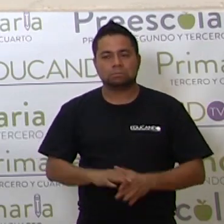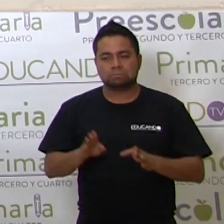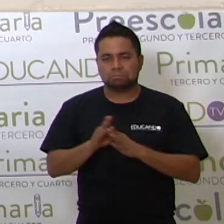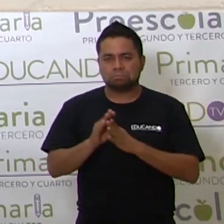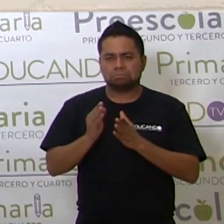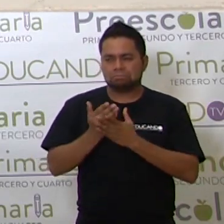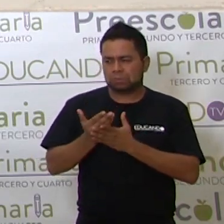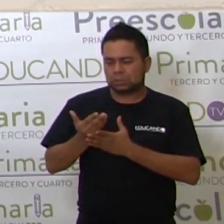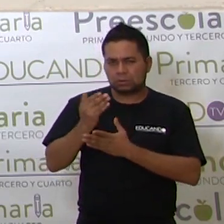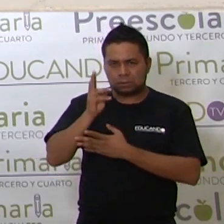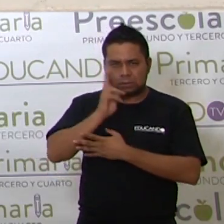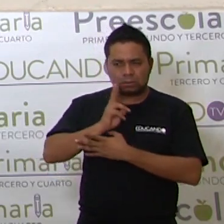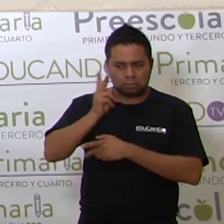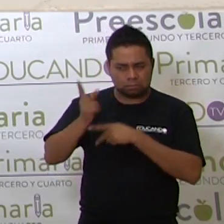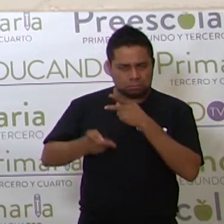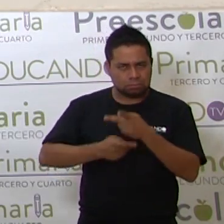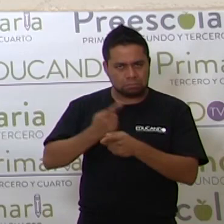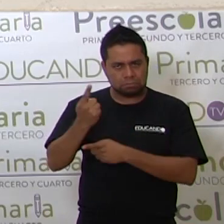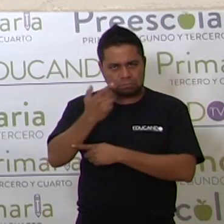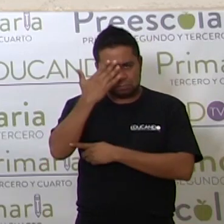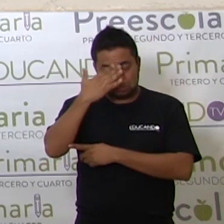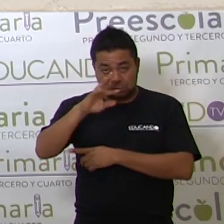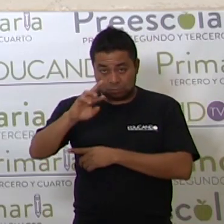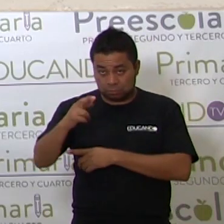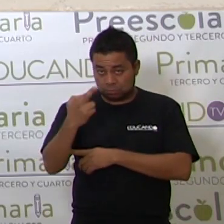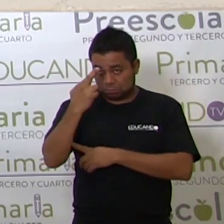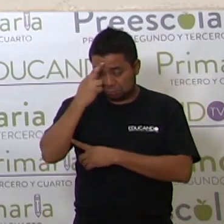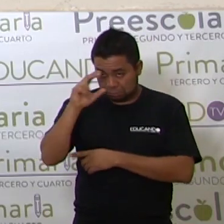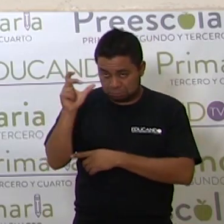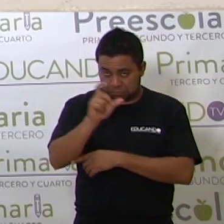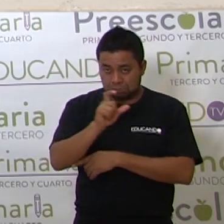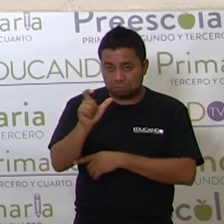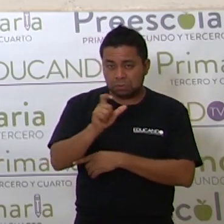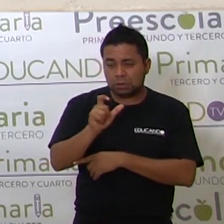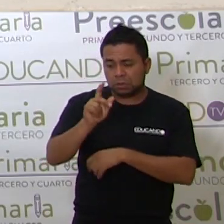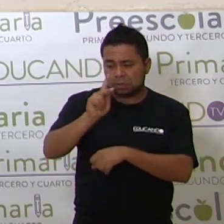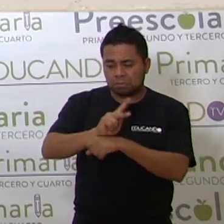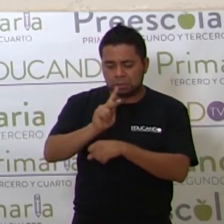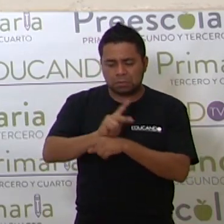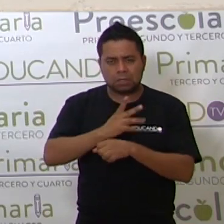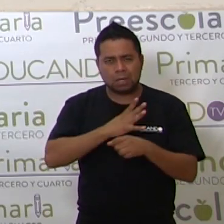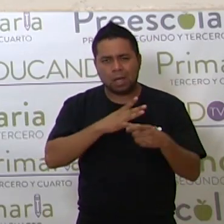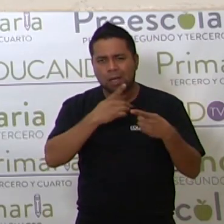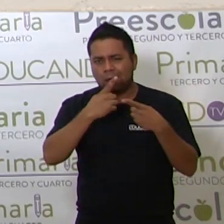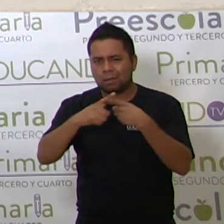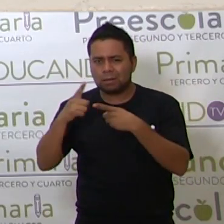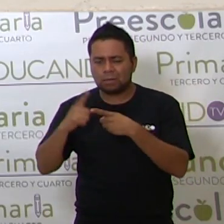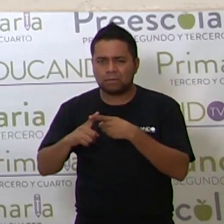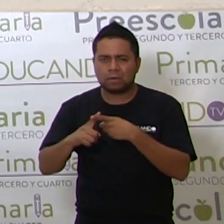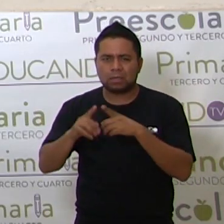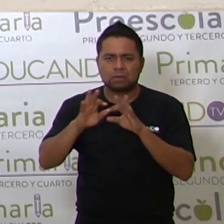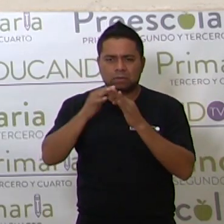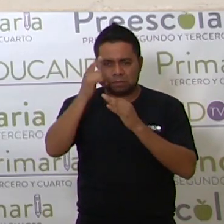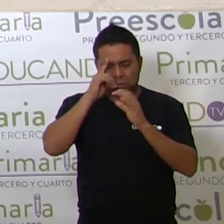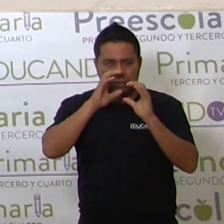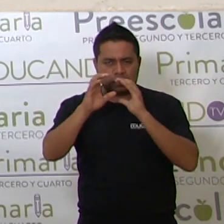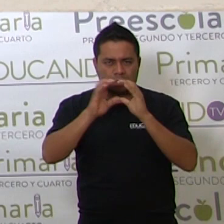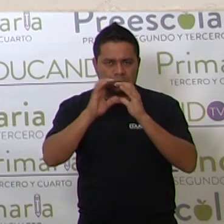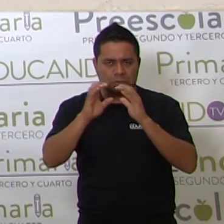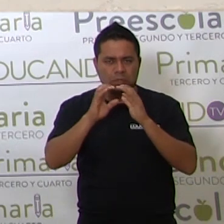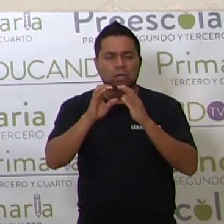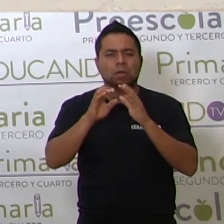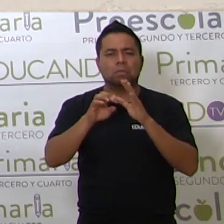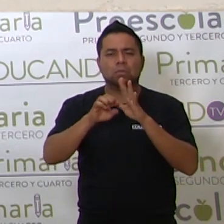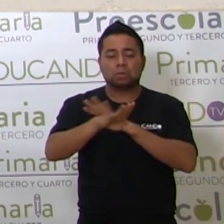tu recuerdas cuando en la primaria estuviste viendo sobre diferentes medios de comunicación como la radio y la televisión